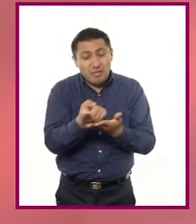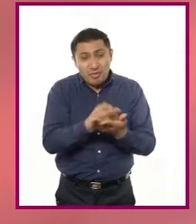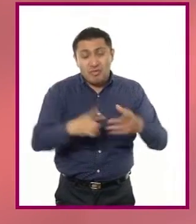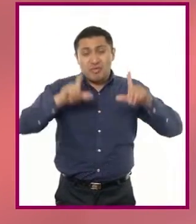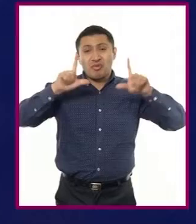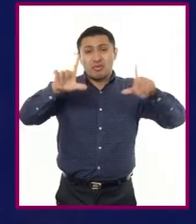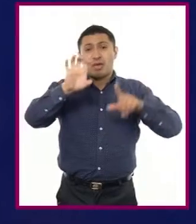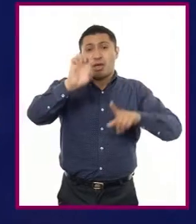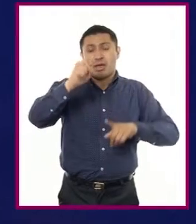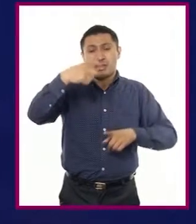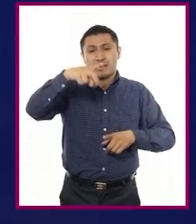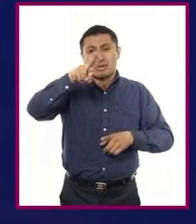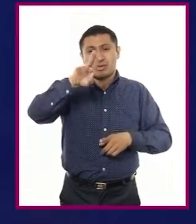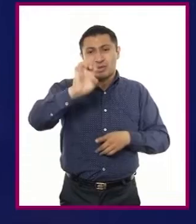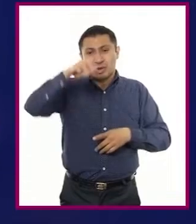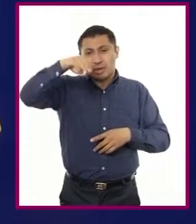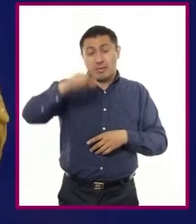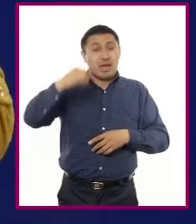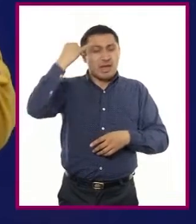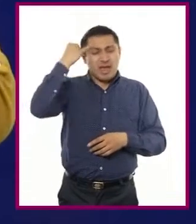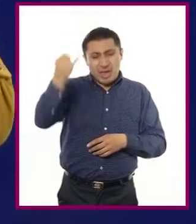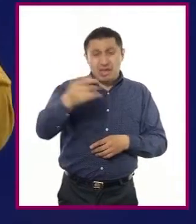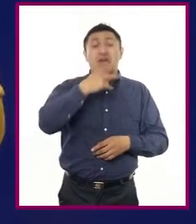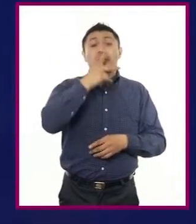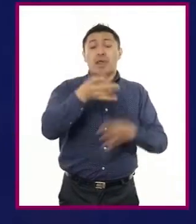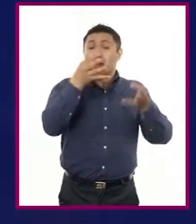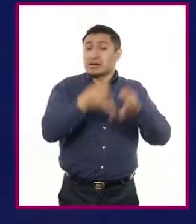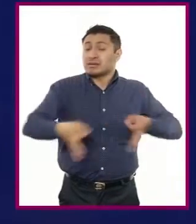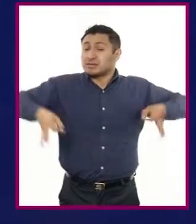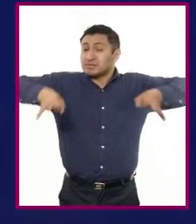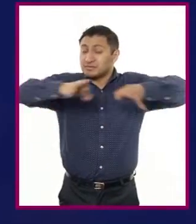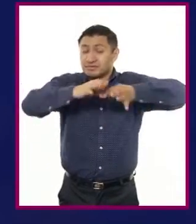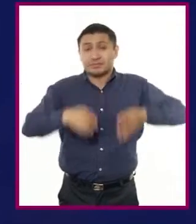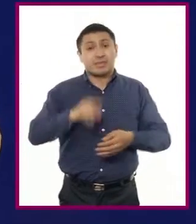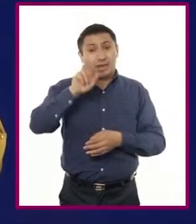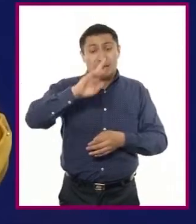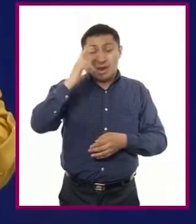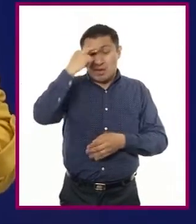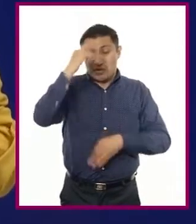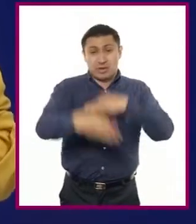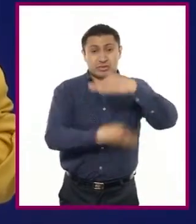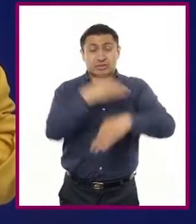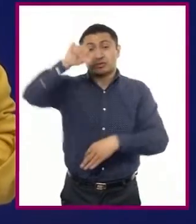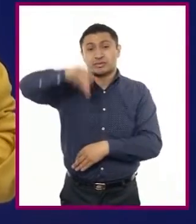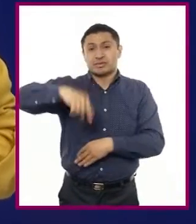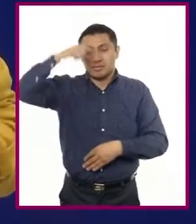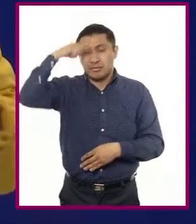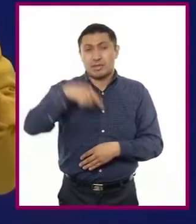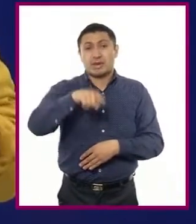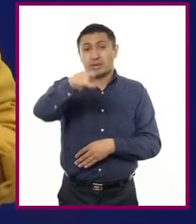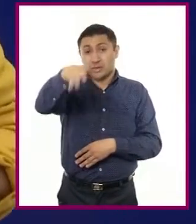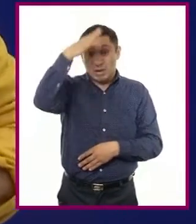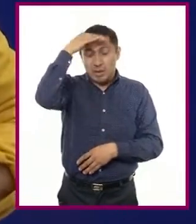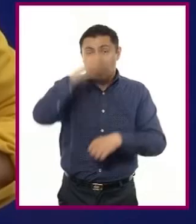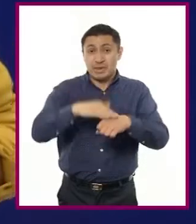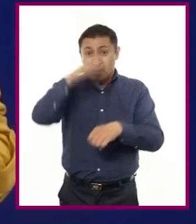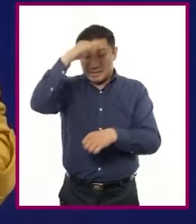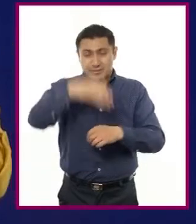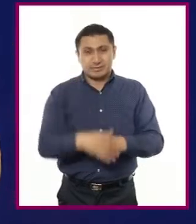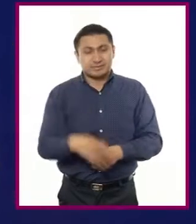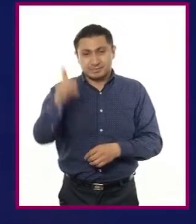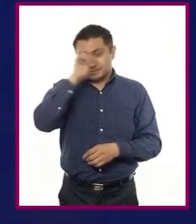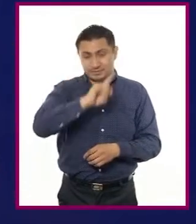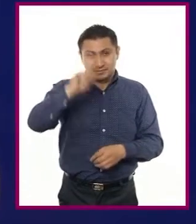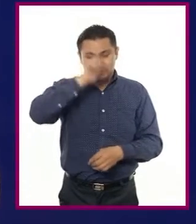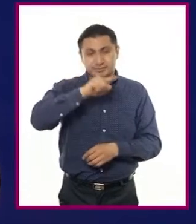palabras clave. Recuerden que todo lo que vean es para reforzar su conocimiento, así que les recomiendo